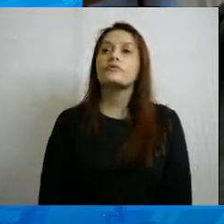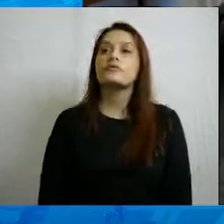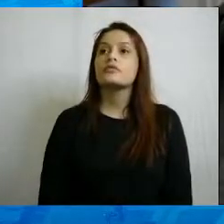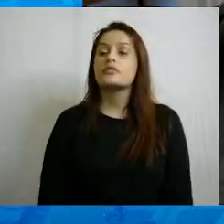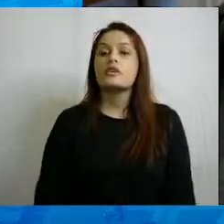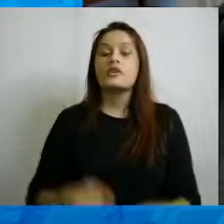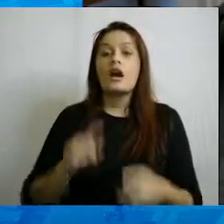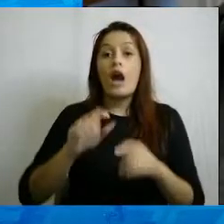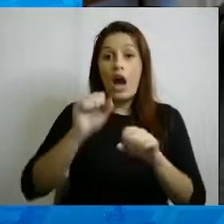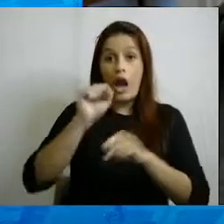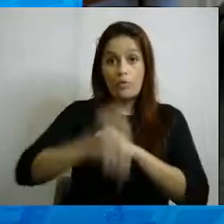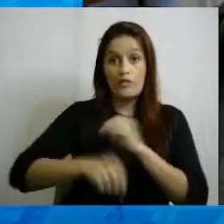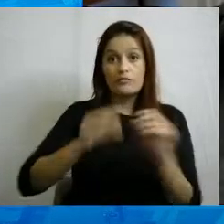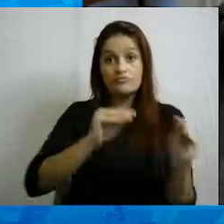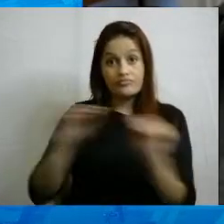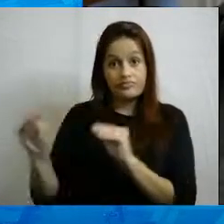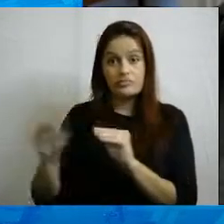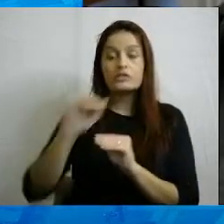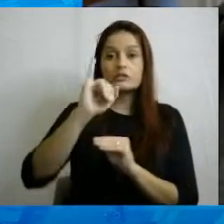Sí.